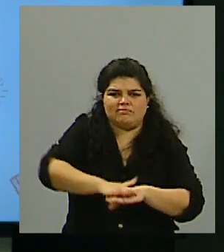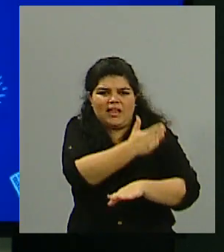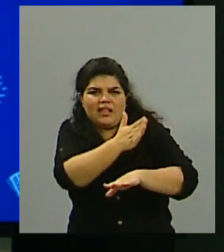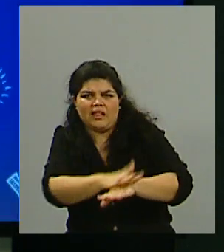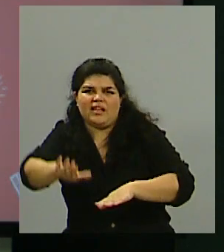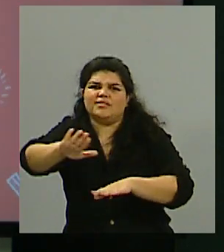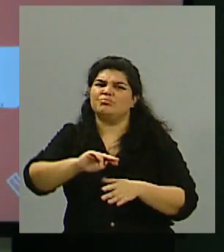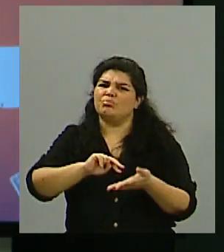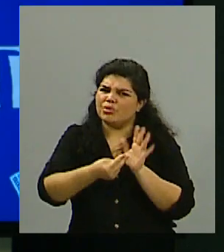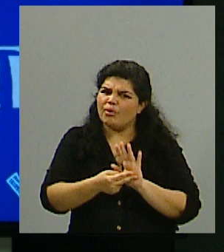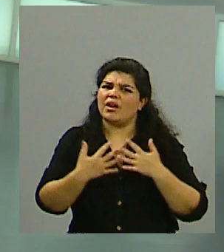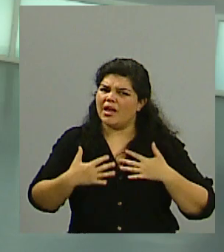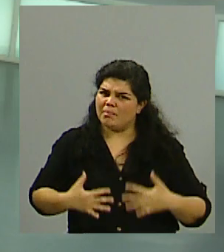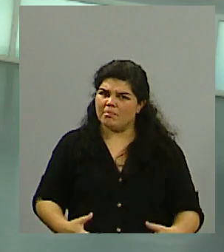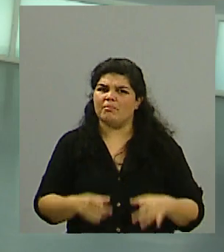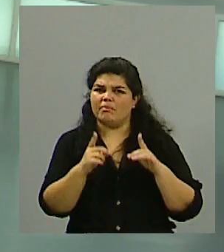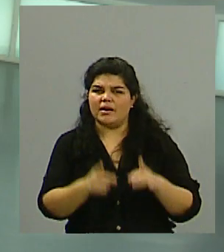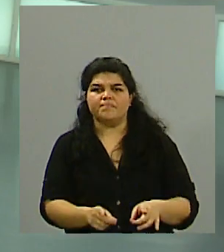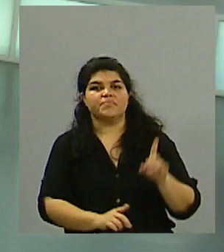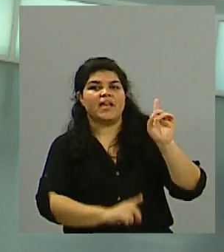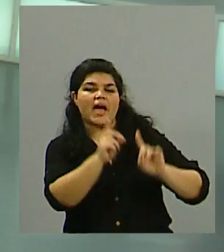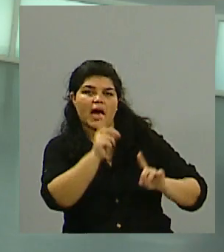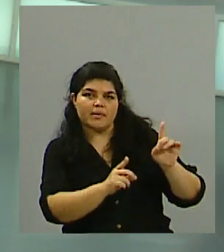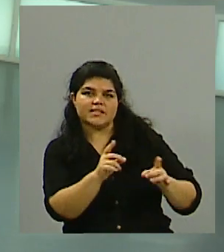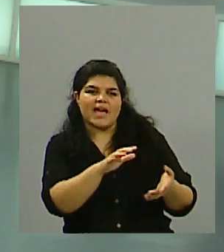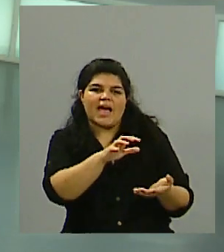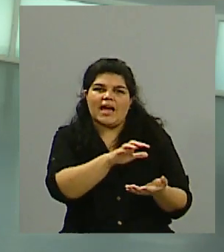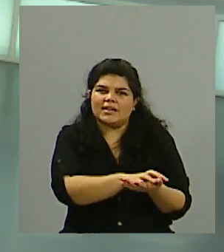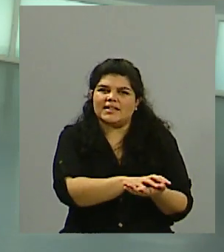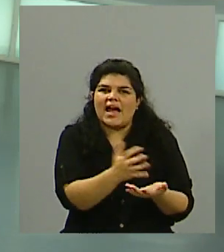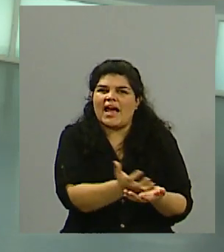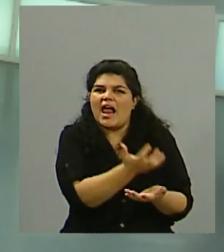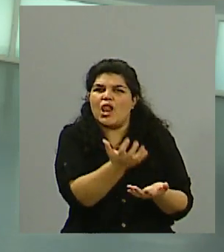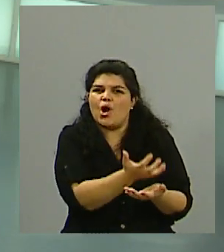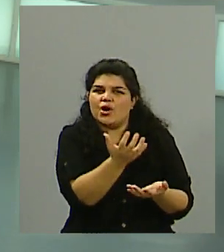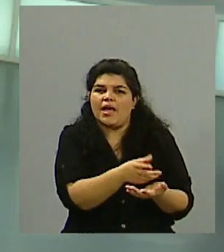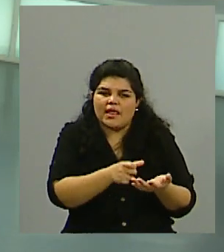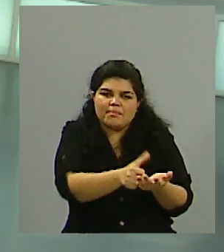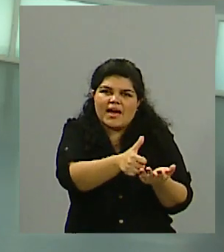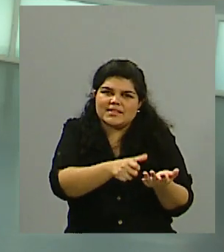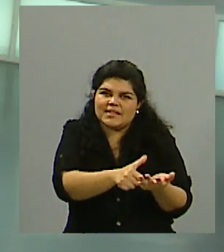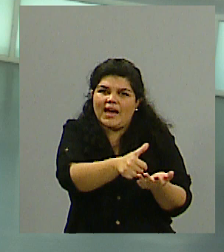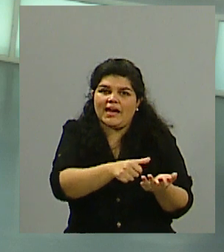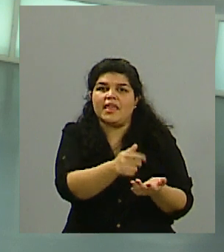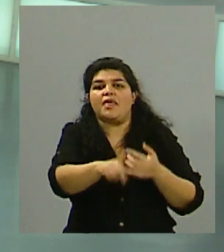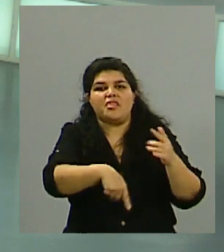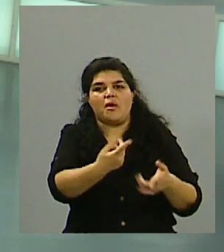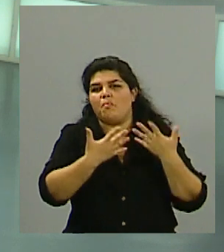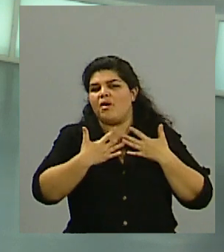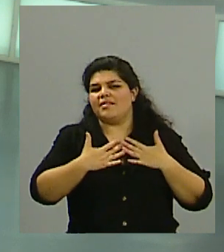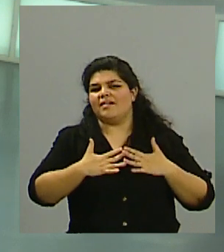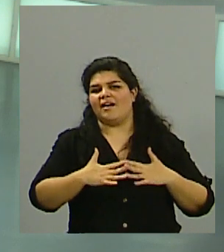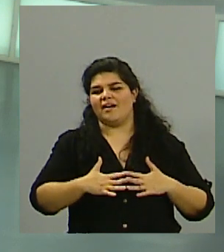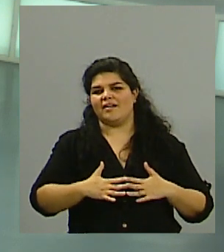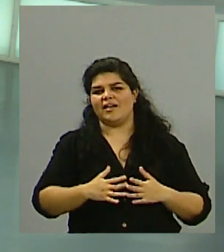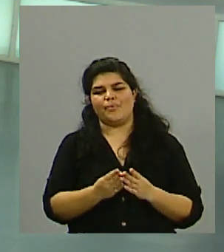bueno, hay masajes que se pueden hacer, hay calor que se puede dar como para alivianarlos un poquito. Bueno, es muy interesante, la verdad, y en